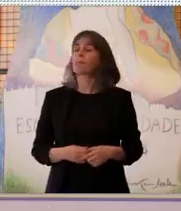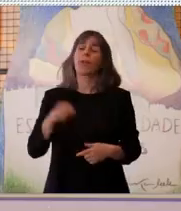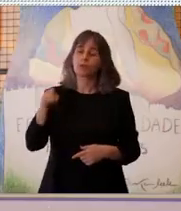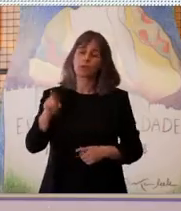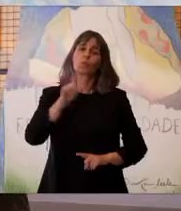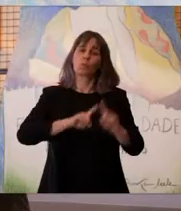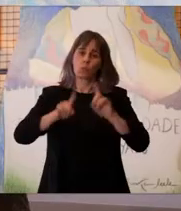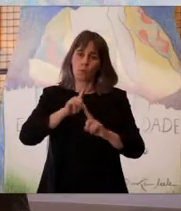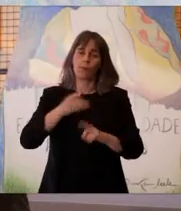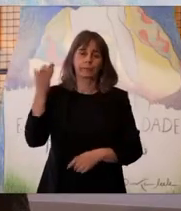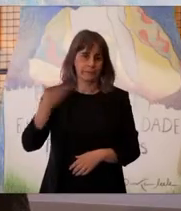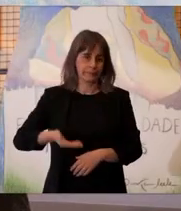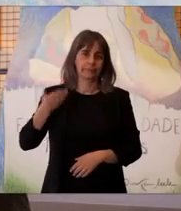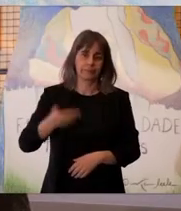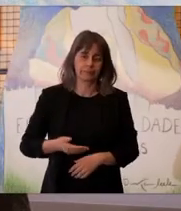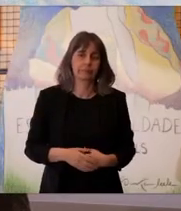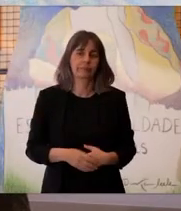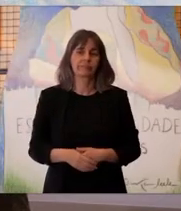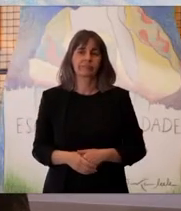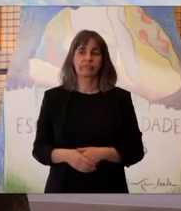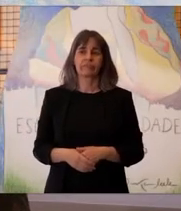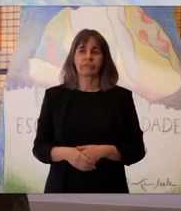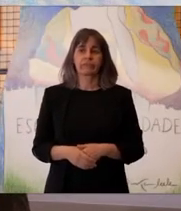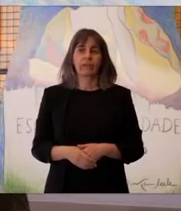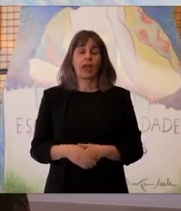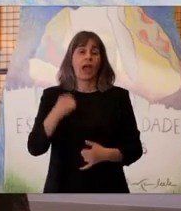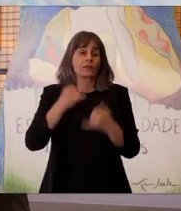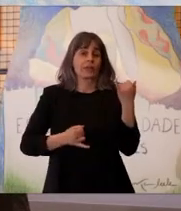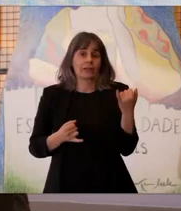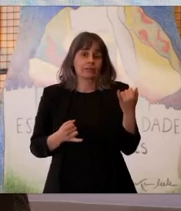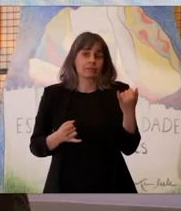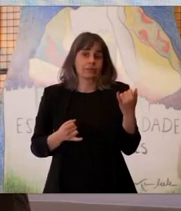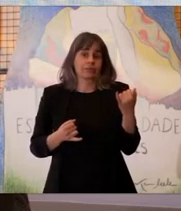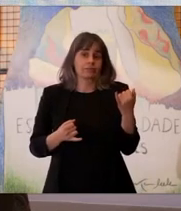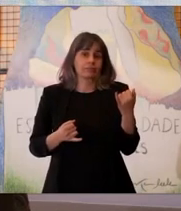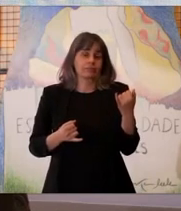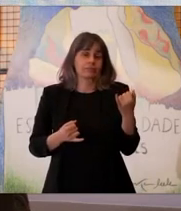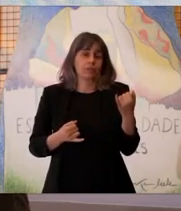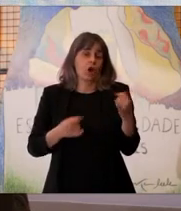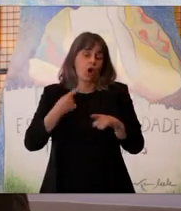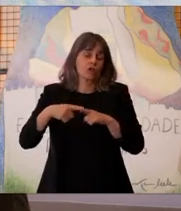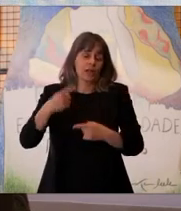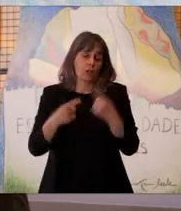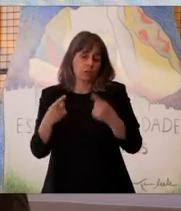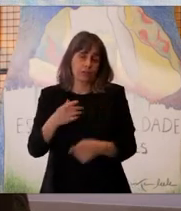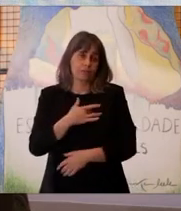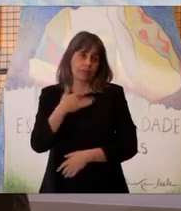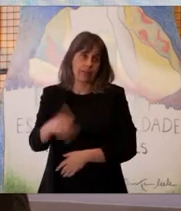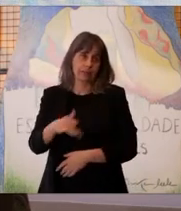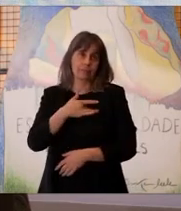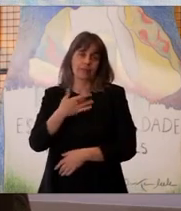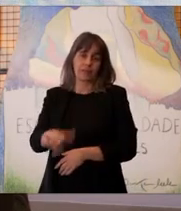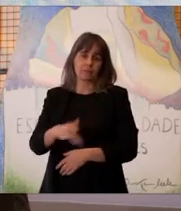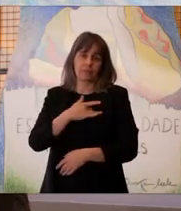que es una de las cuestiones importantes no y al final pues terminas dejando pasar algunas cuestiones y sobre todo viendo